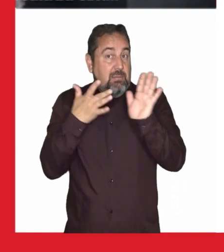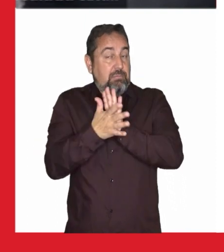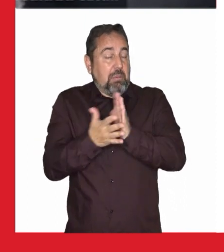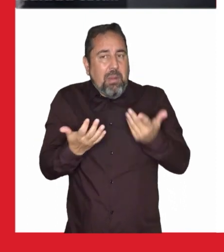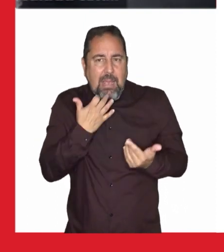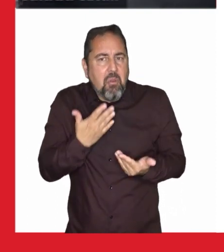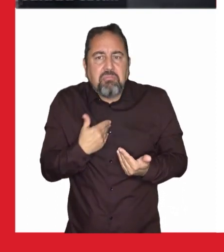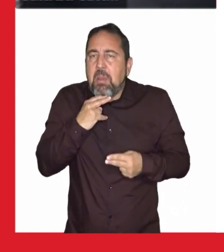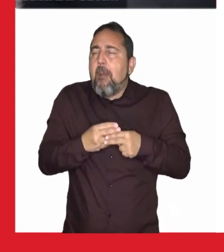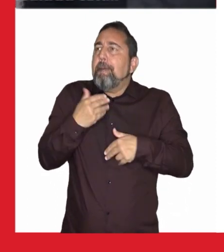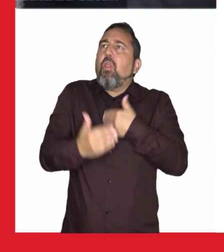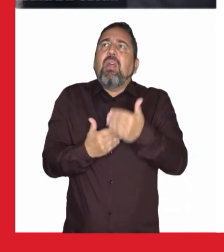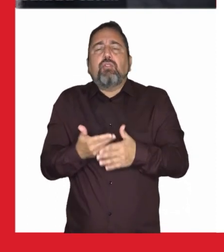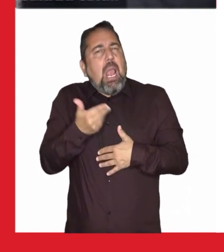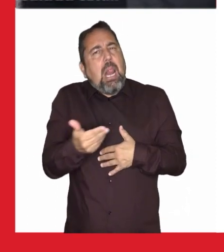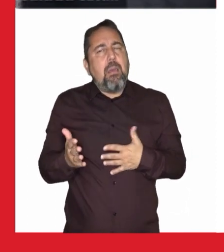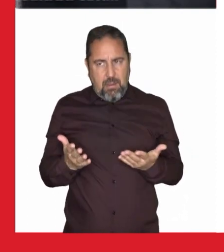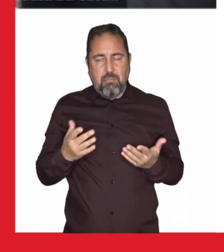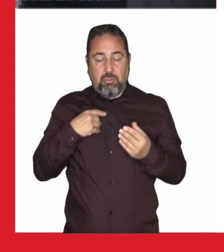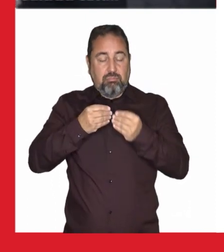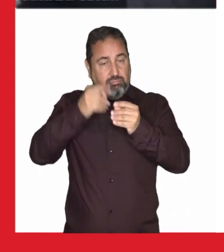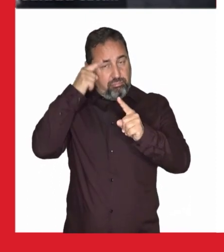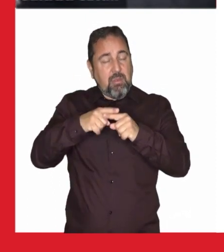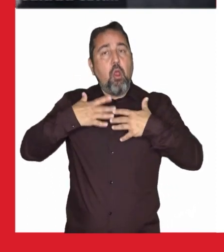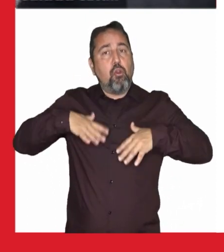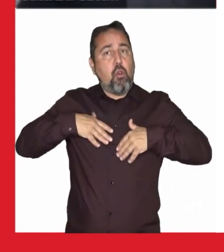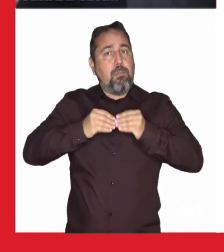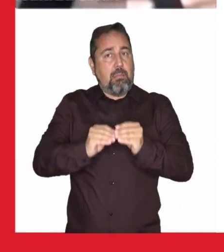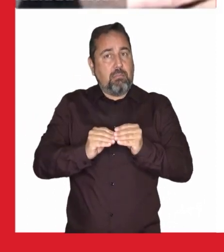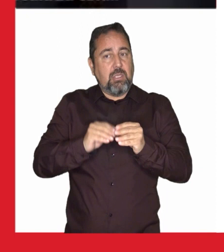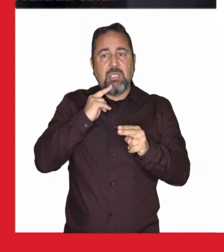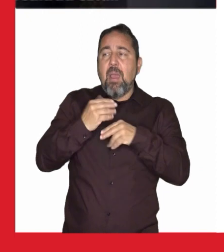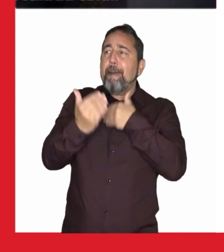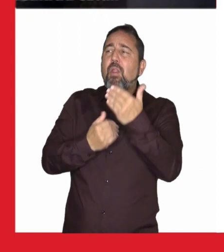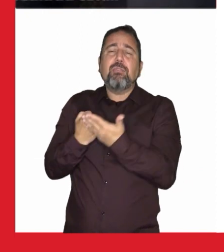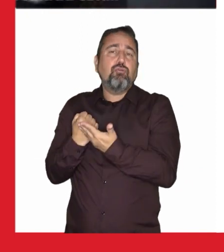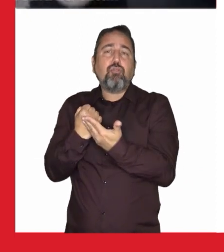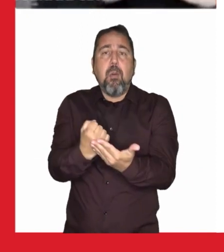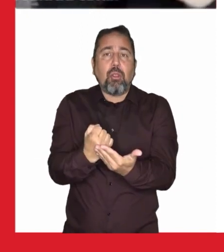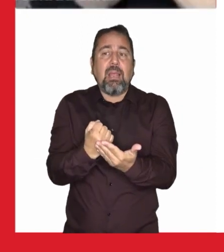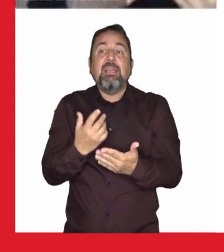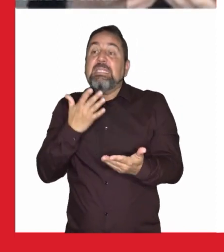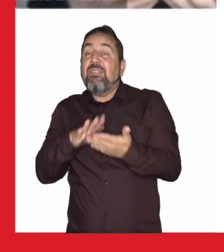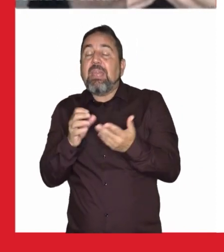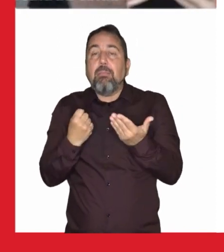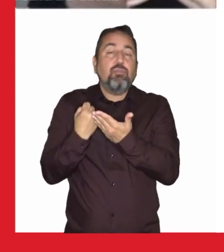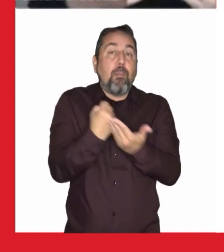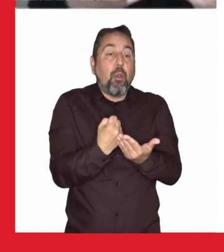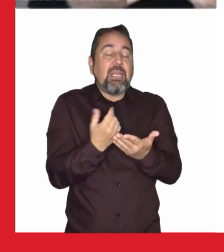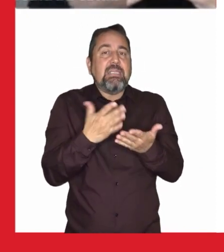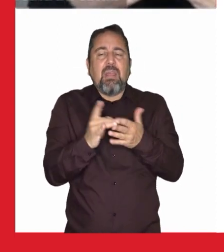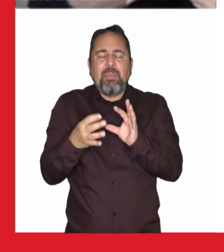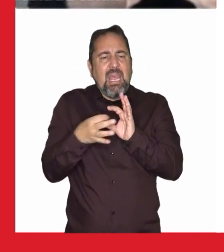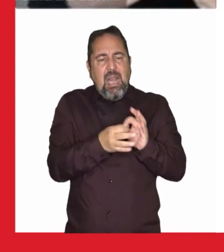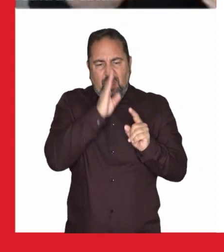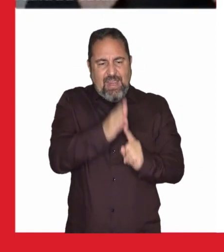dedico a hacer ropa, como en el caso que estábamos comentando antes, pues el proceso clave tiene que ver con hacer ropa. Y los procesos soporte tiene